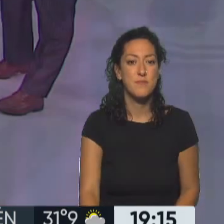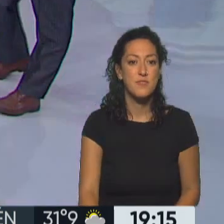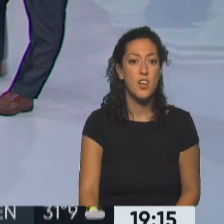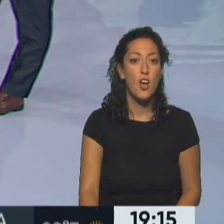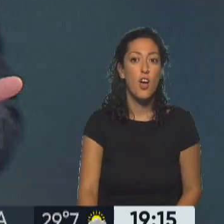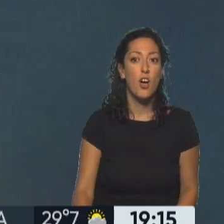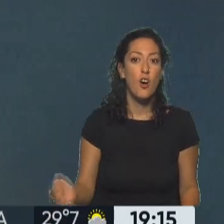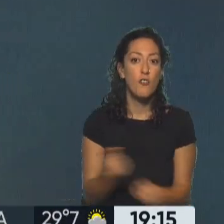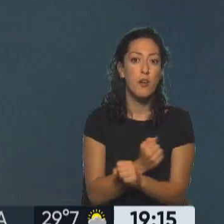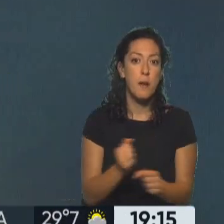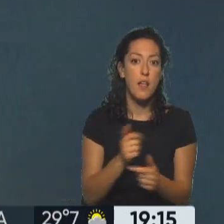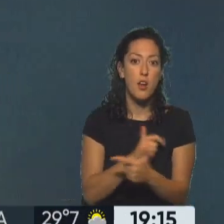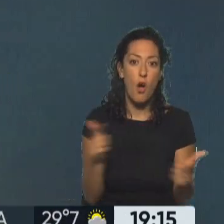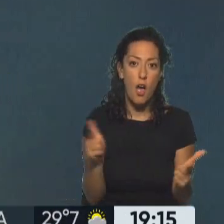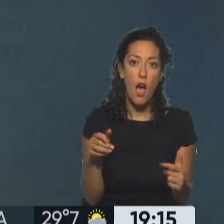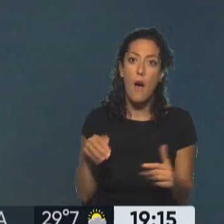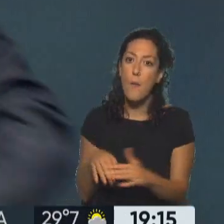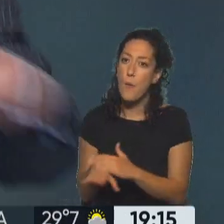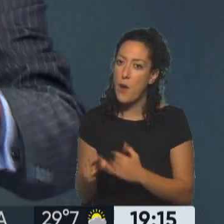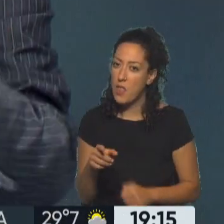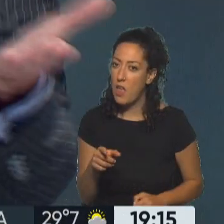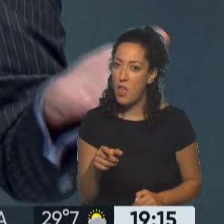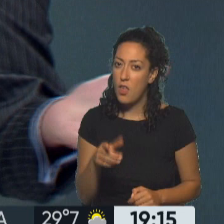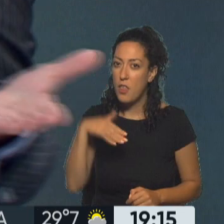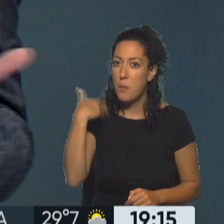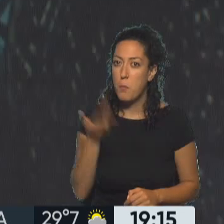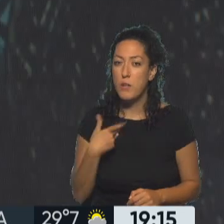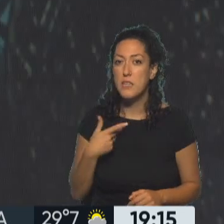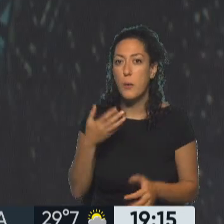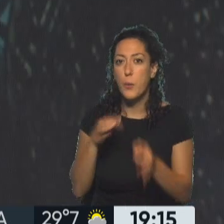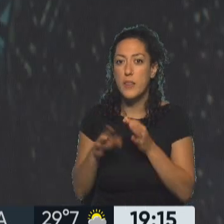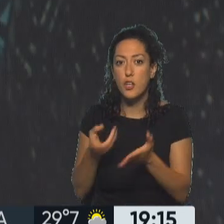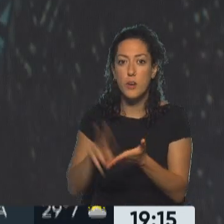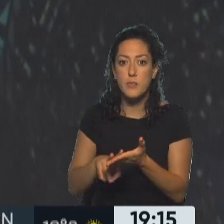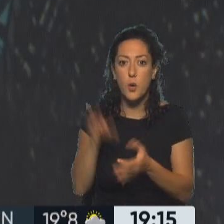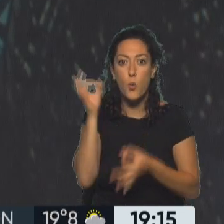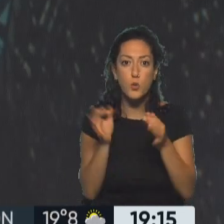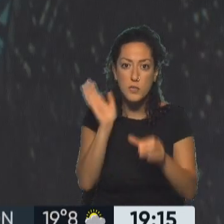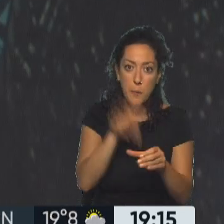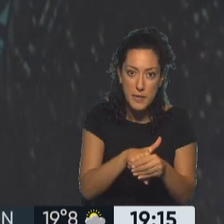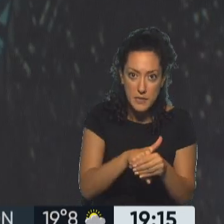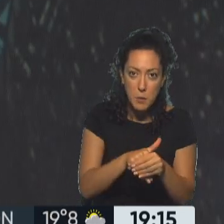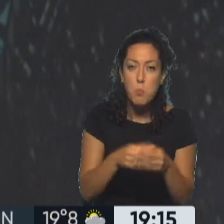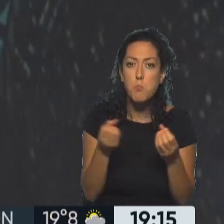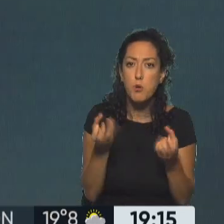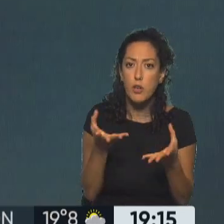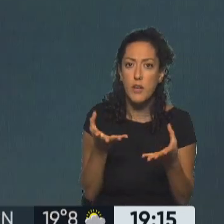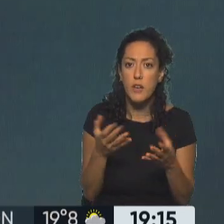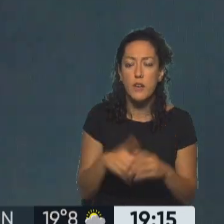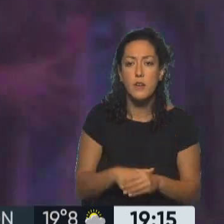que anunciaron. No está confirmado. Te quedaste con el paquetito y me la vas a revender por otro lado. ¿Por qué se mete la justicia y por qué se va a meter? ¿Quién es